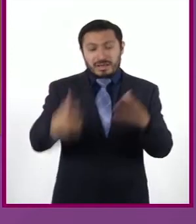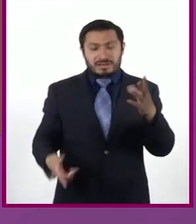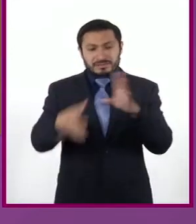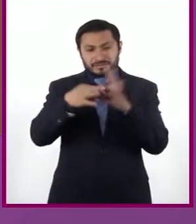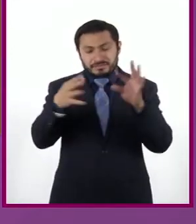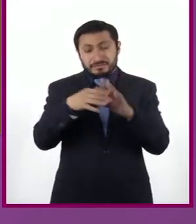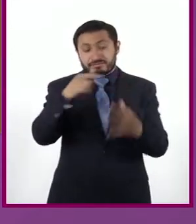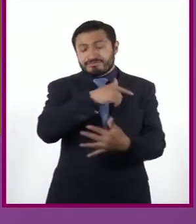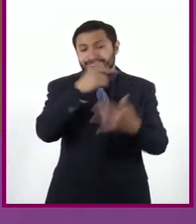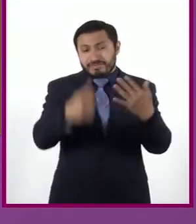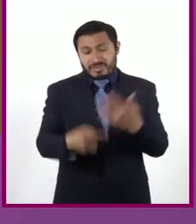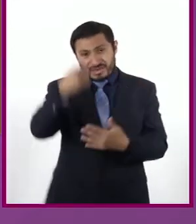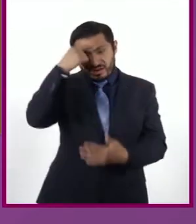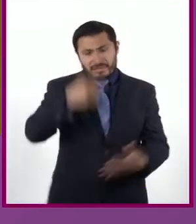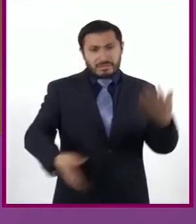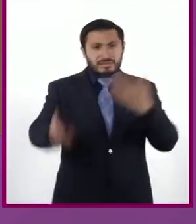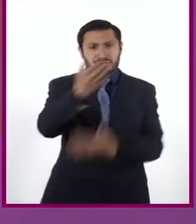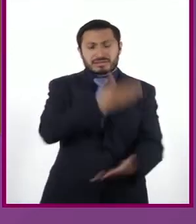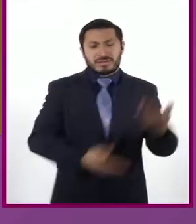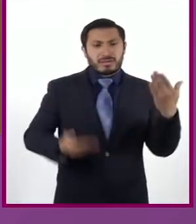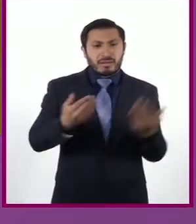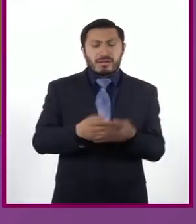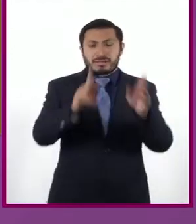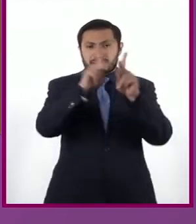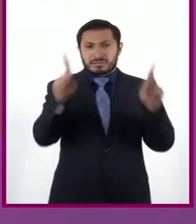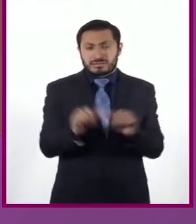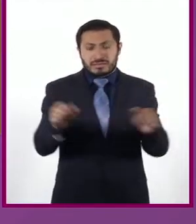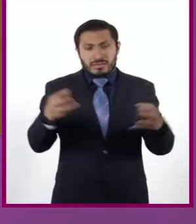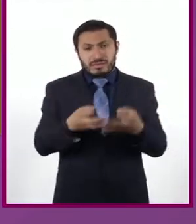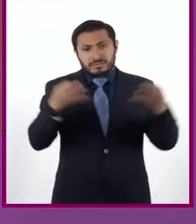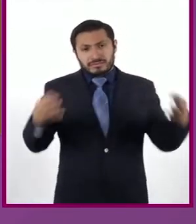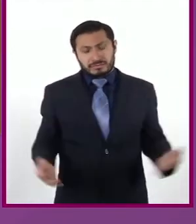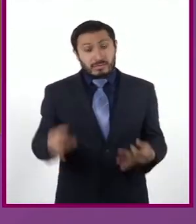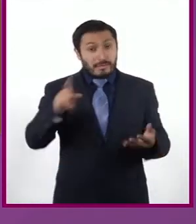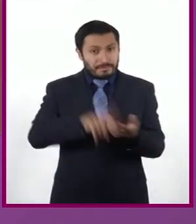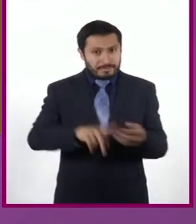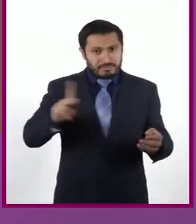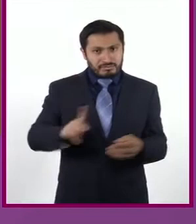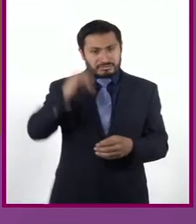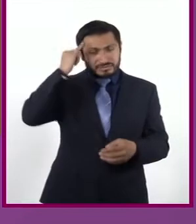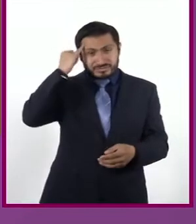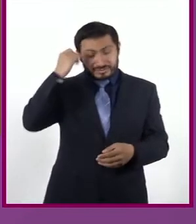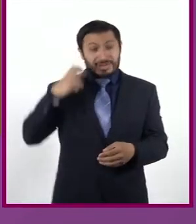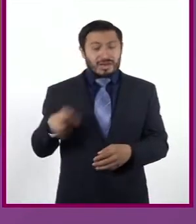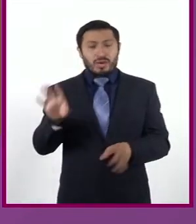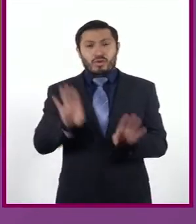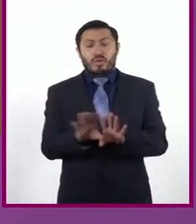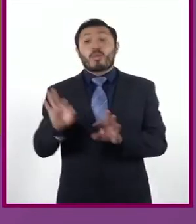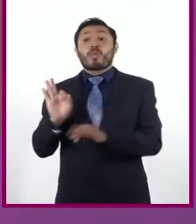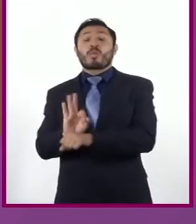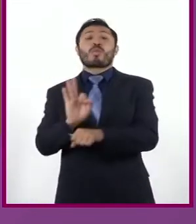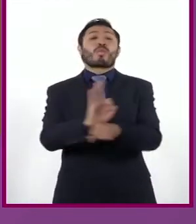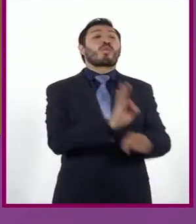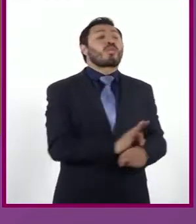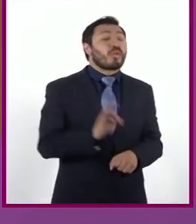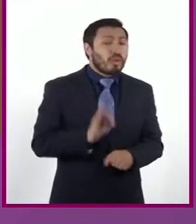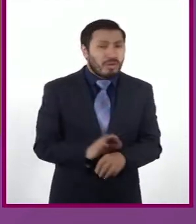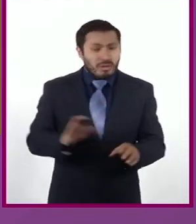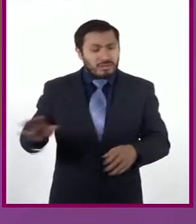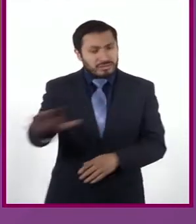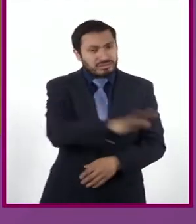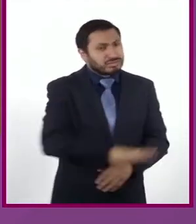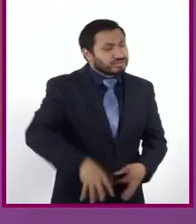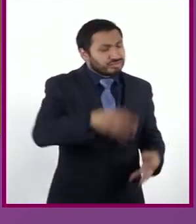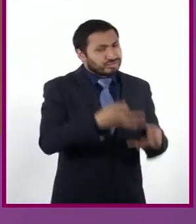manera armónica con la tierra que poseen los indígenas, convirtiendo a sus pueblos en los guardianes del patrimonio biológico y